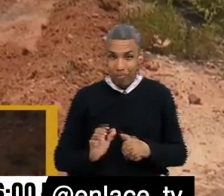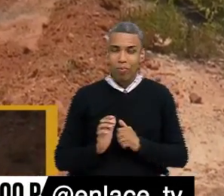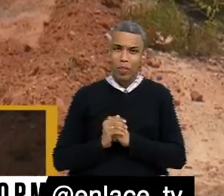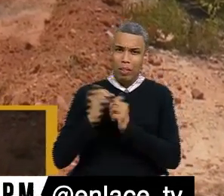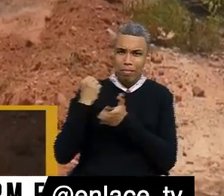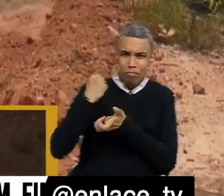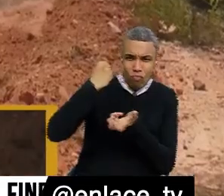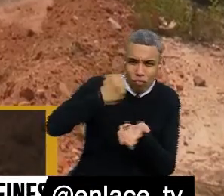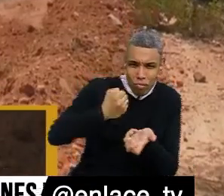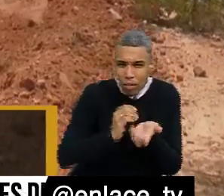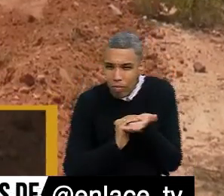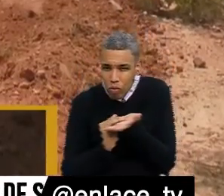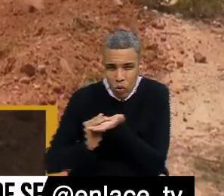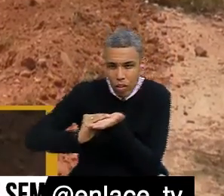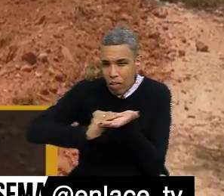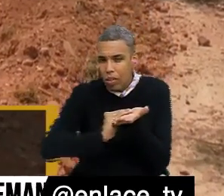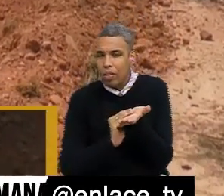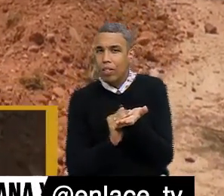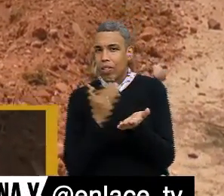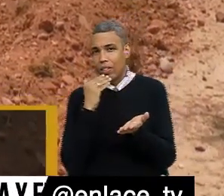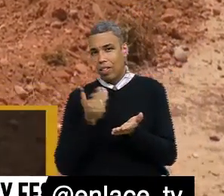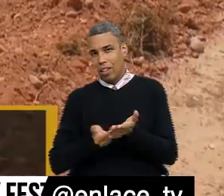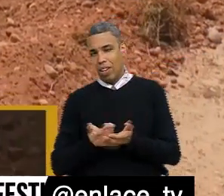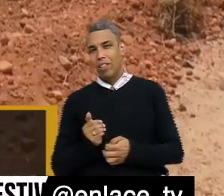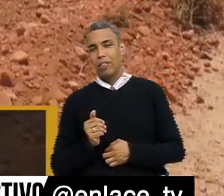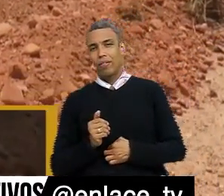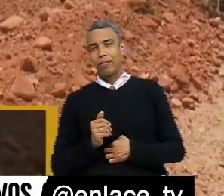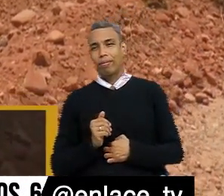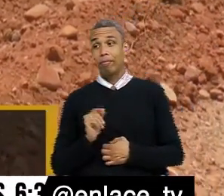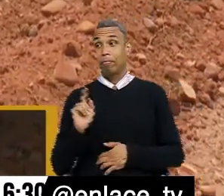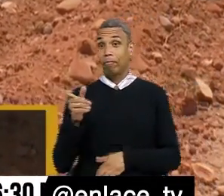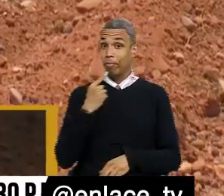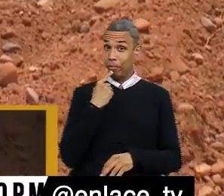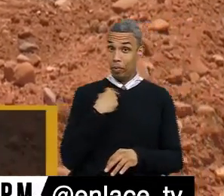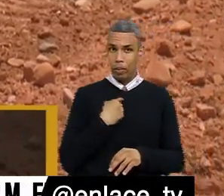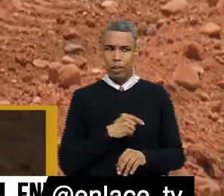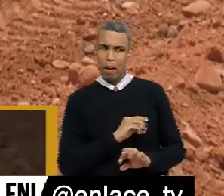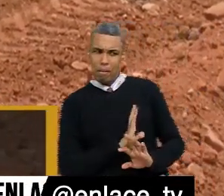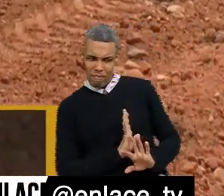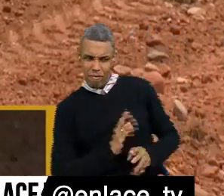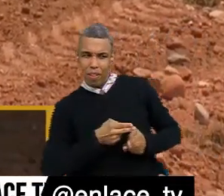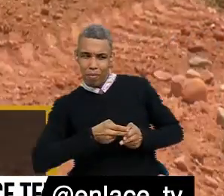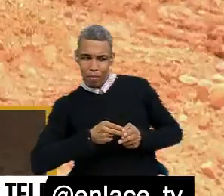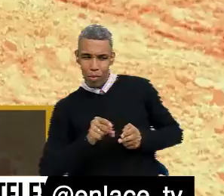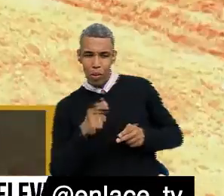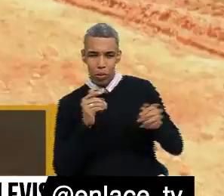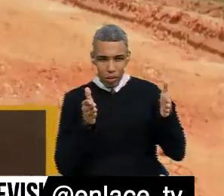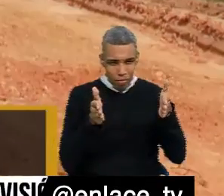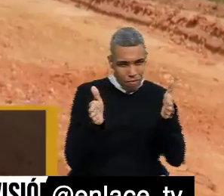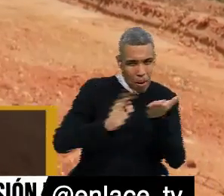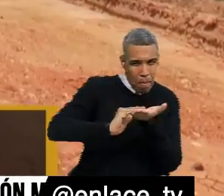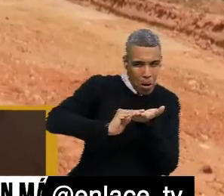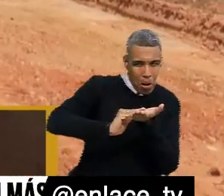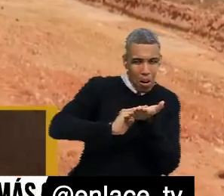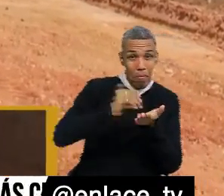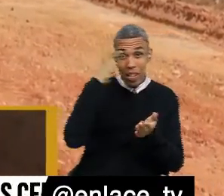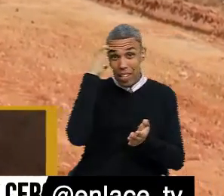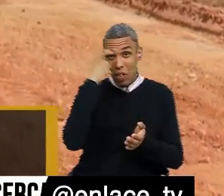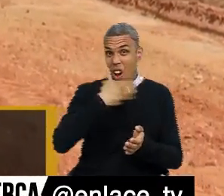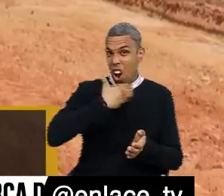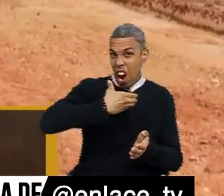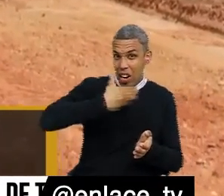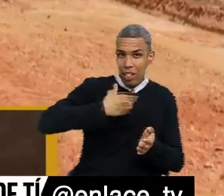llamado, nos han dado una esperanza de que pronto nos echarán la capa asfáltica, esperamos que así sea. Enlace 10 por tenernos en